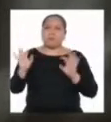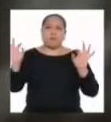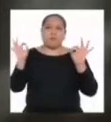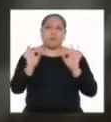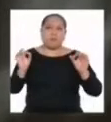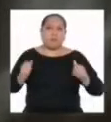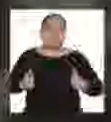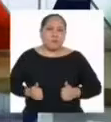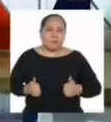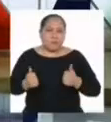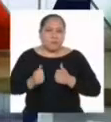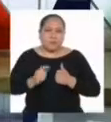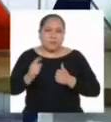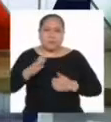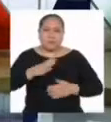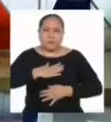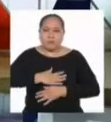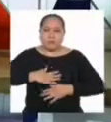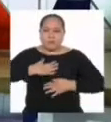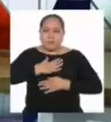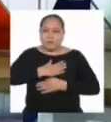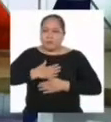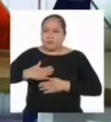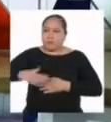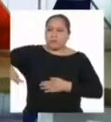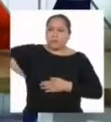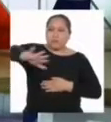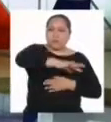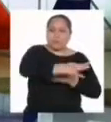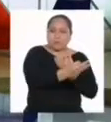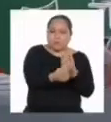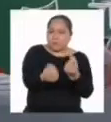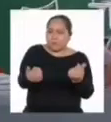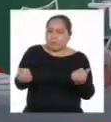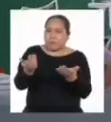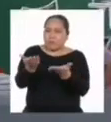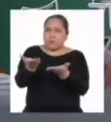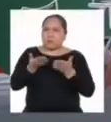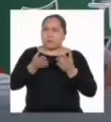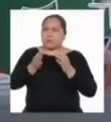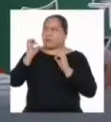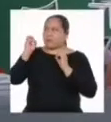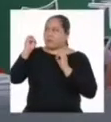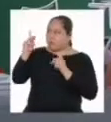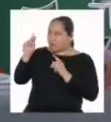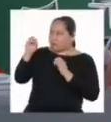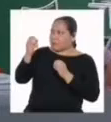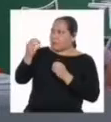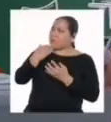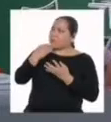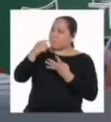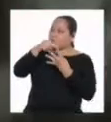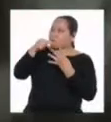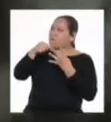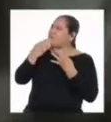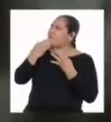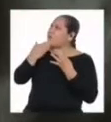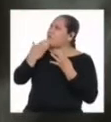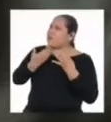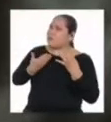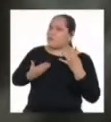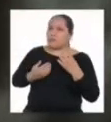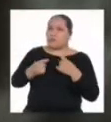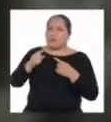Ningún ser vivo podrá disfrutar de todo lo que nuestra Pachamama nos ha regalado. Bueno, ¿quiénes son esos jinetes?